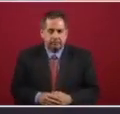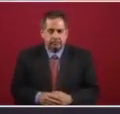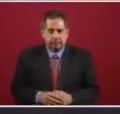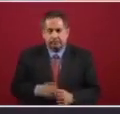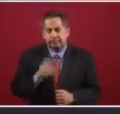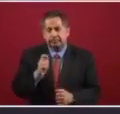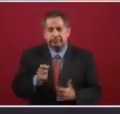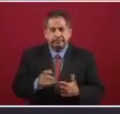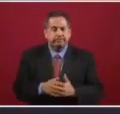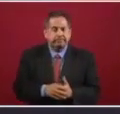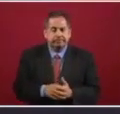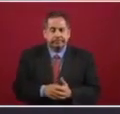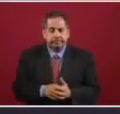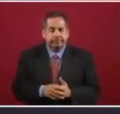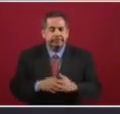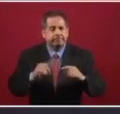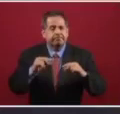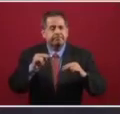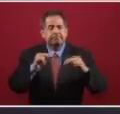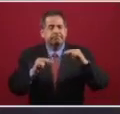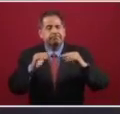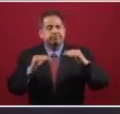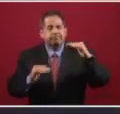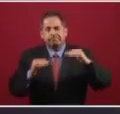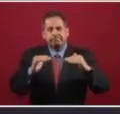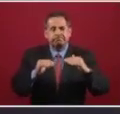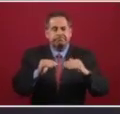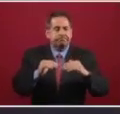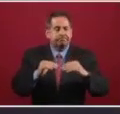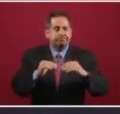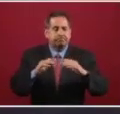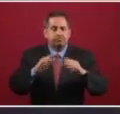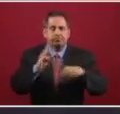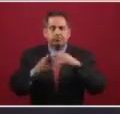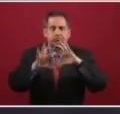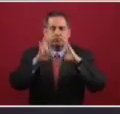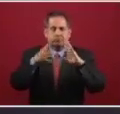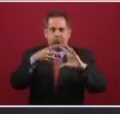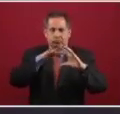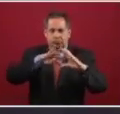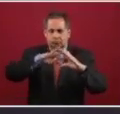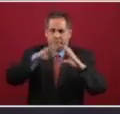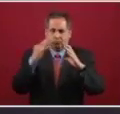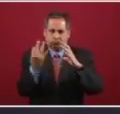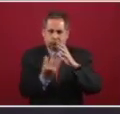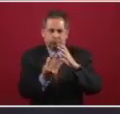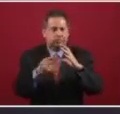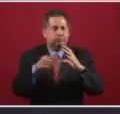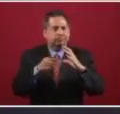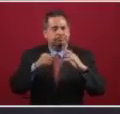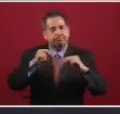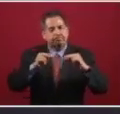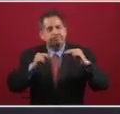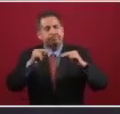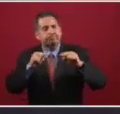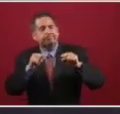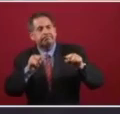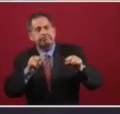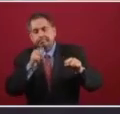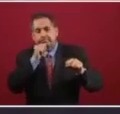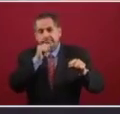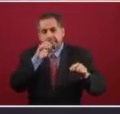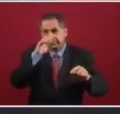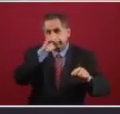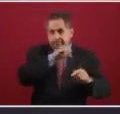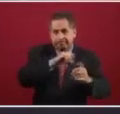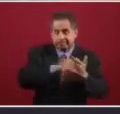diferencias de latitud, lo que es en la Baja California, todavía no se dan las